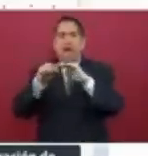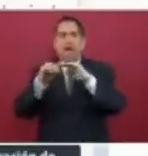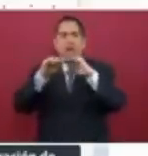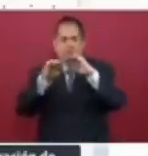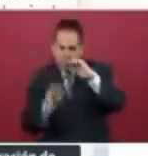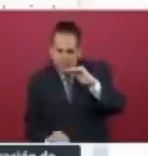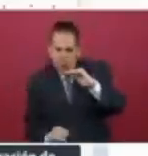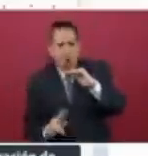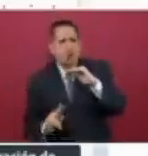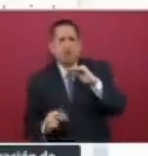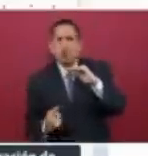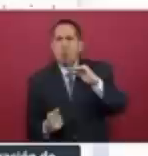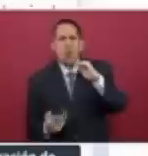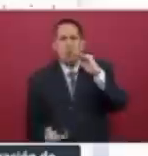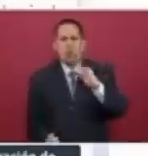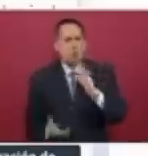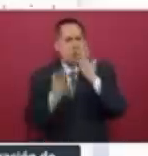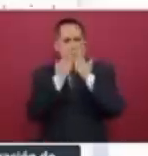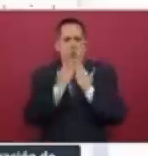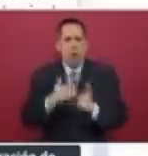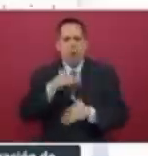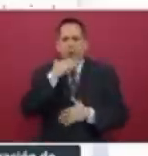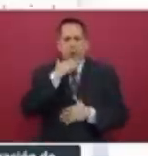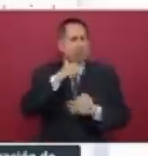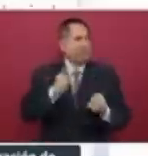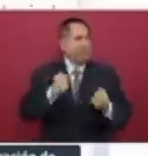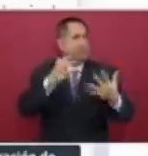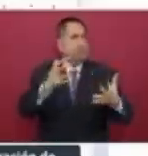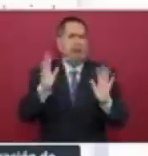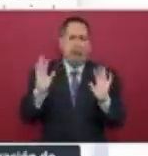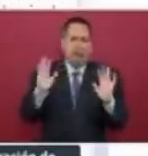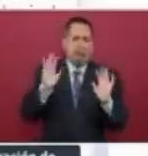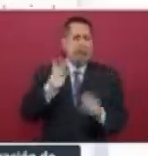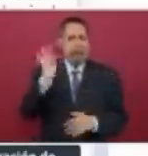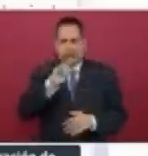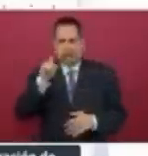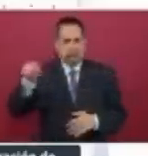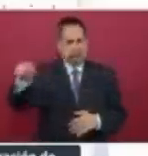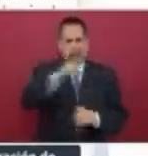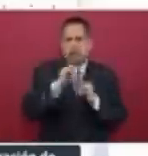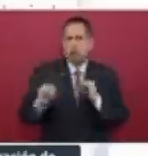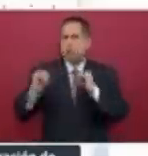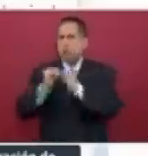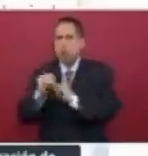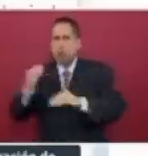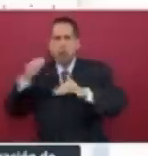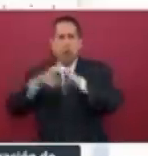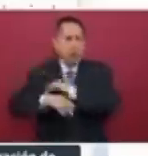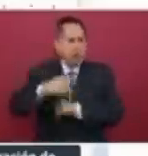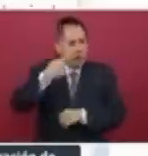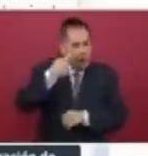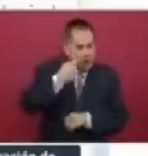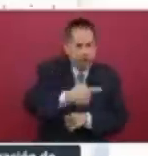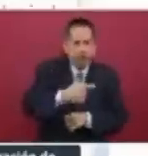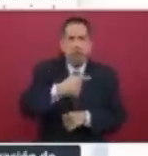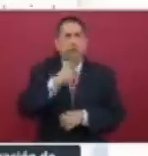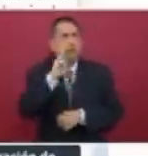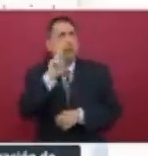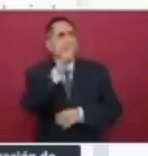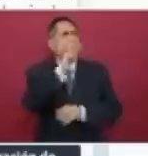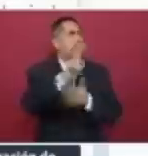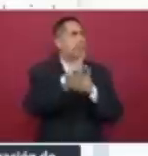evaluado pero evidentemente siempre abiertos a que cualquier institución pueda medir la calidad del aire